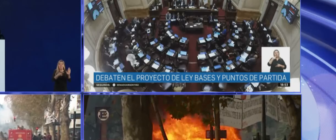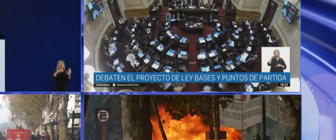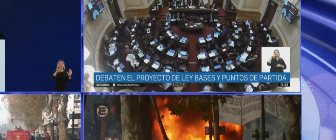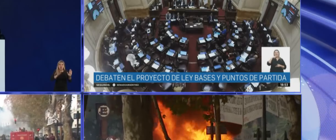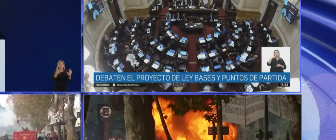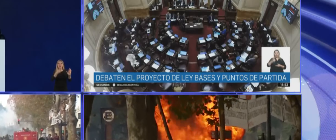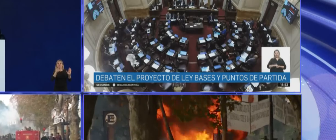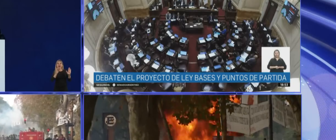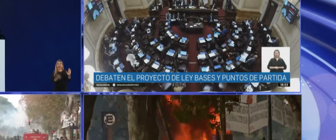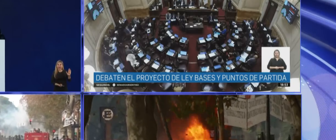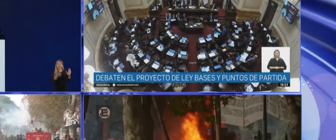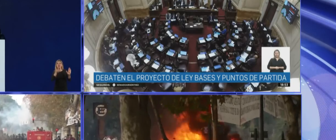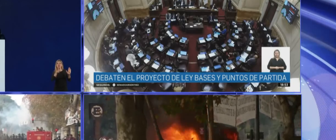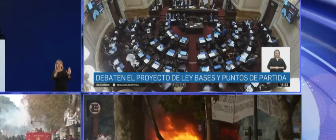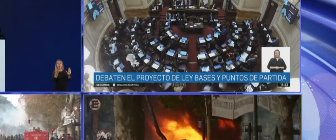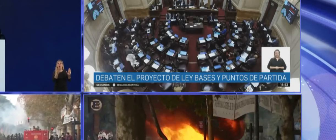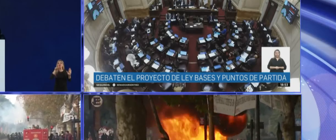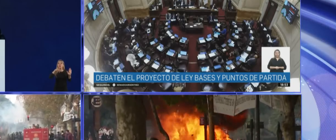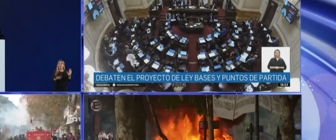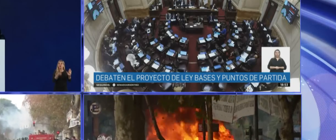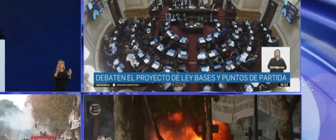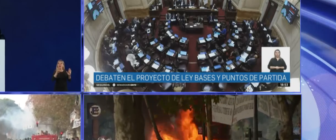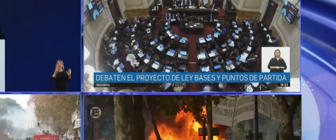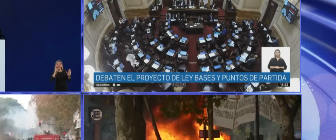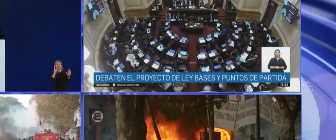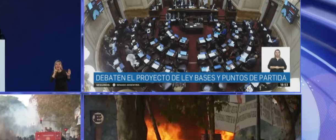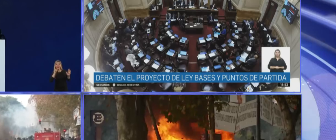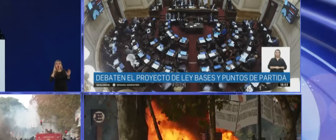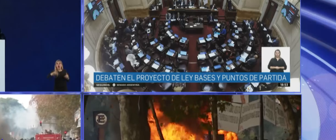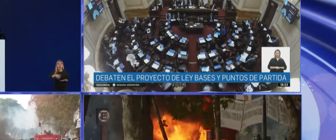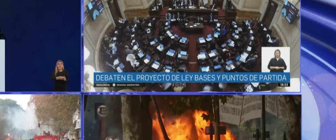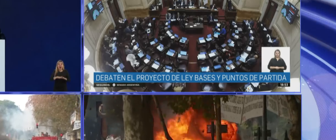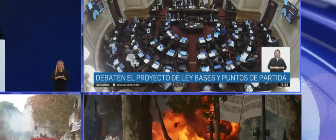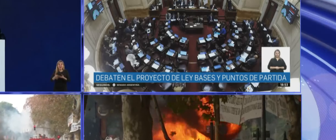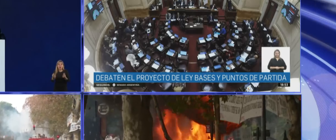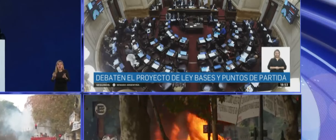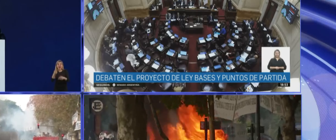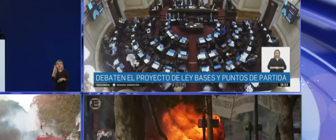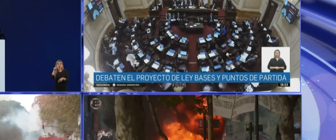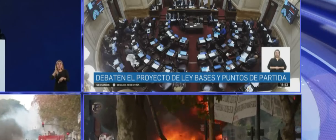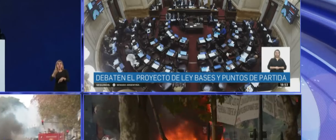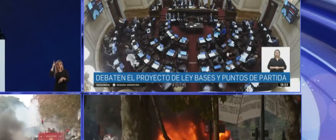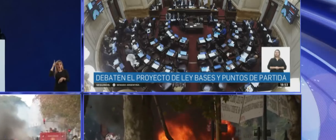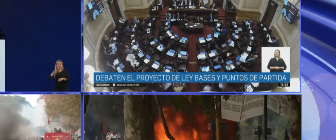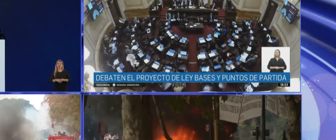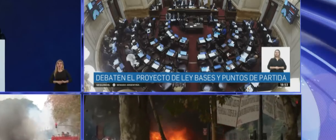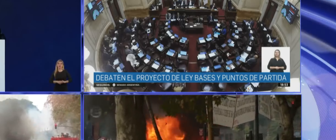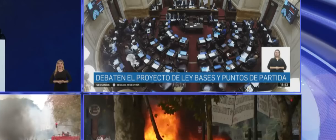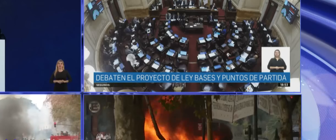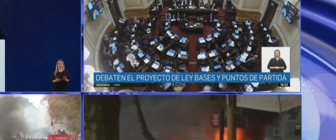pasivos contingentes representan 4 puntos del PBI, cuando hoy la base monetaria es de 2,8. Es